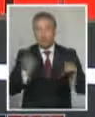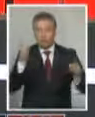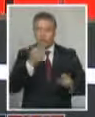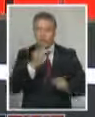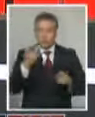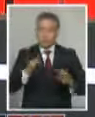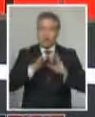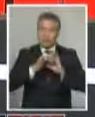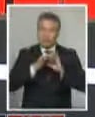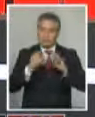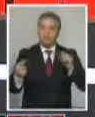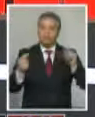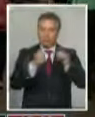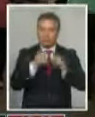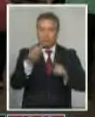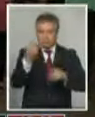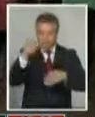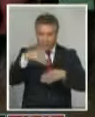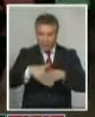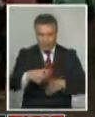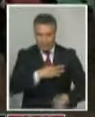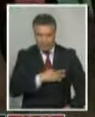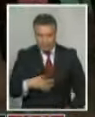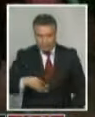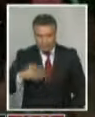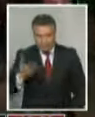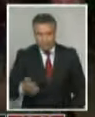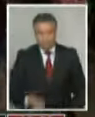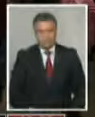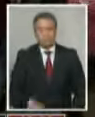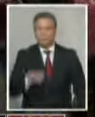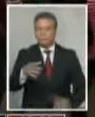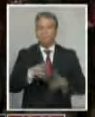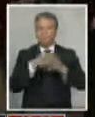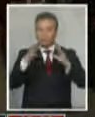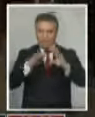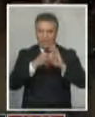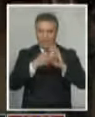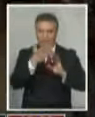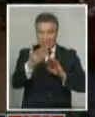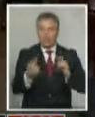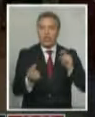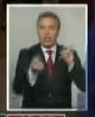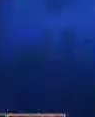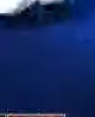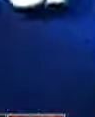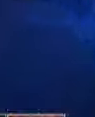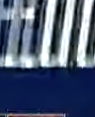agradecemos este contacto. Muy buenas tardes, ministro. Muchas gracias a ustedes por el contacto.